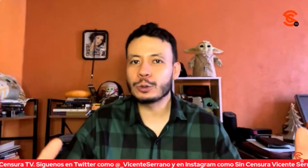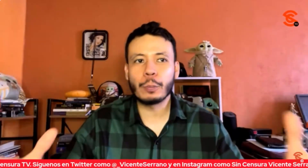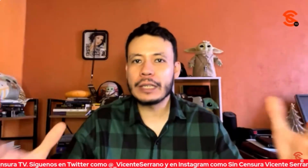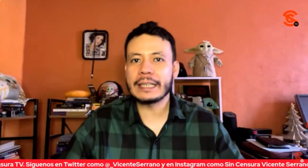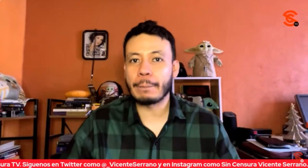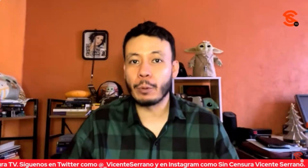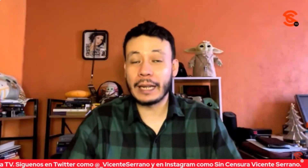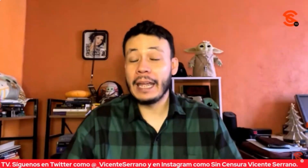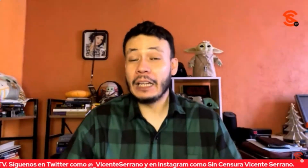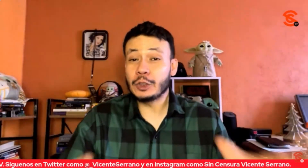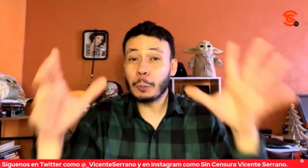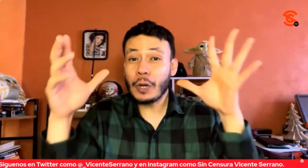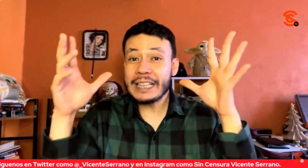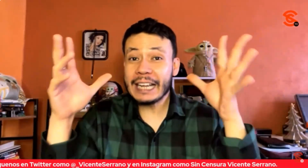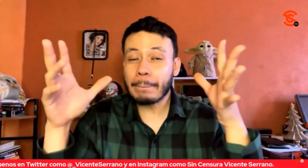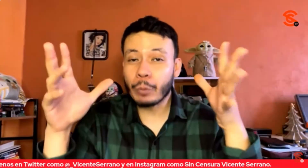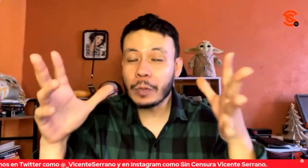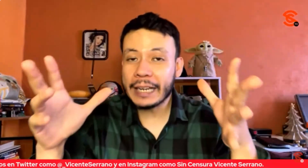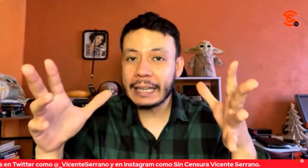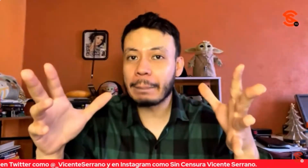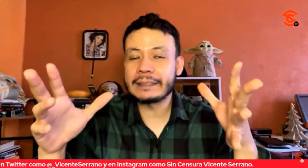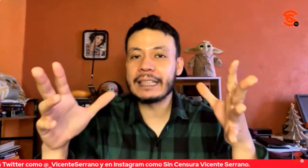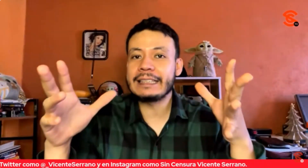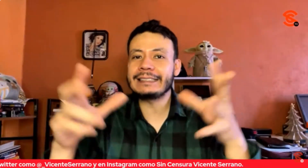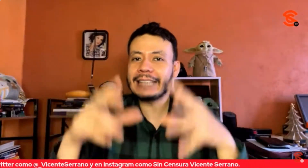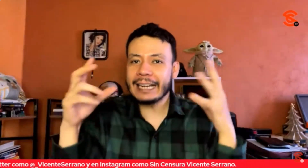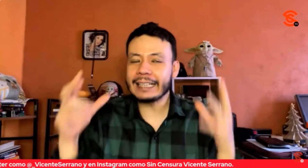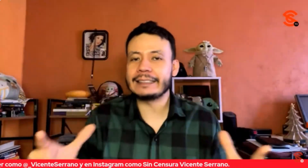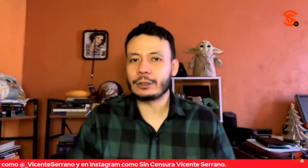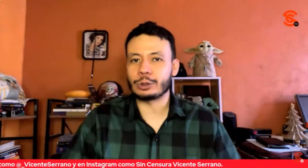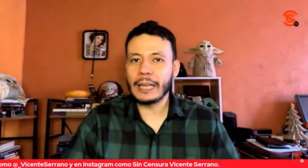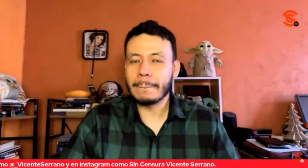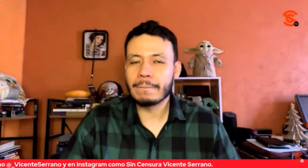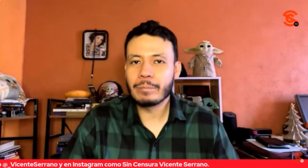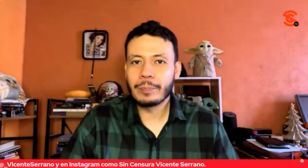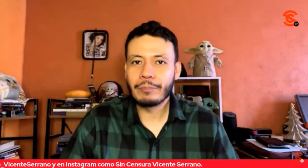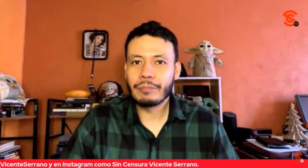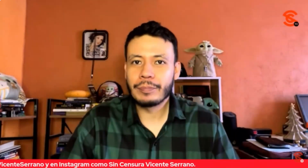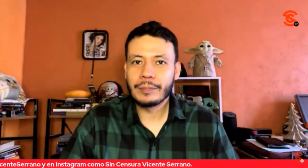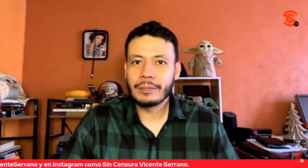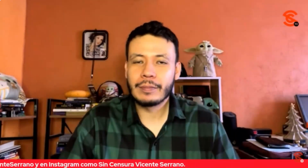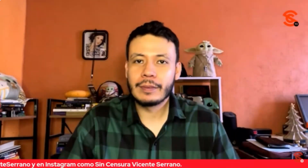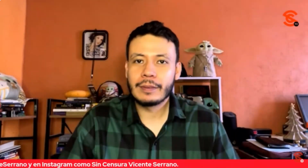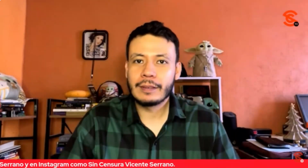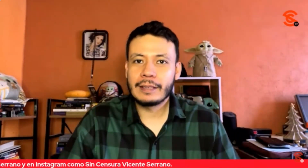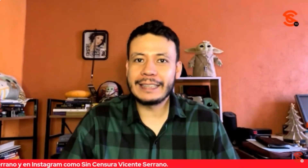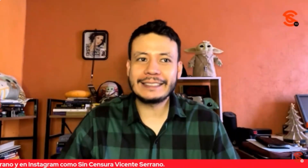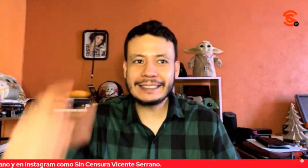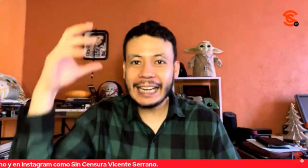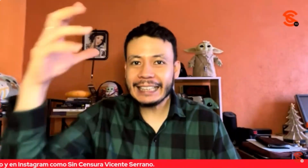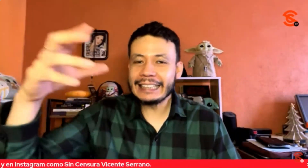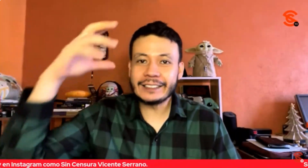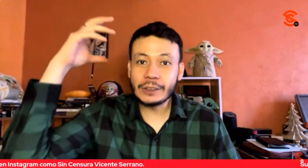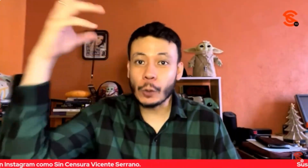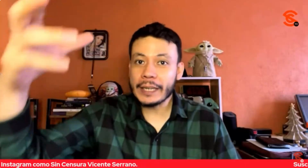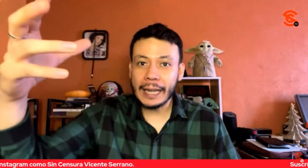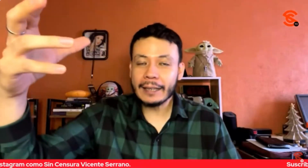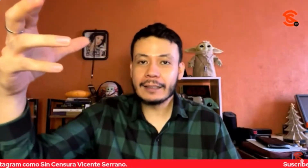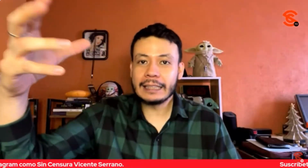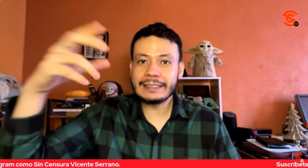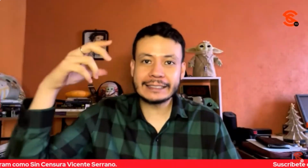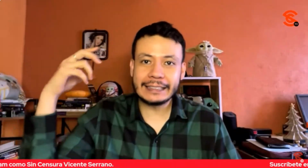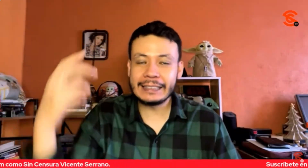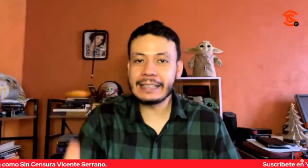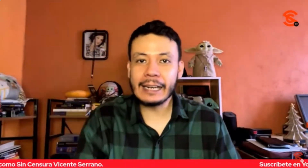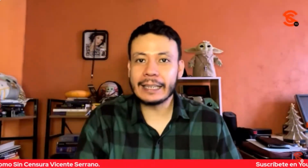tienen que ver con su política pública. Su política pública del presidente es tan exitosa es tan